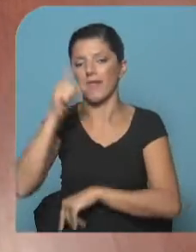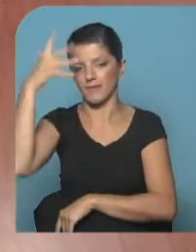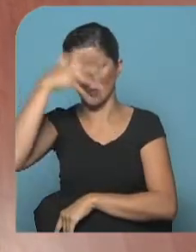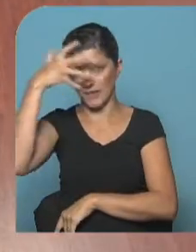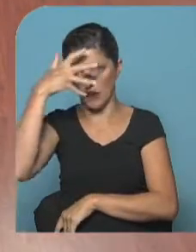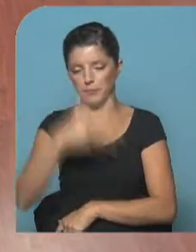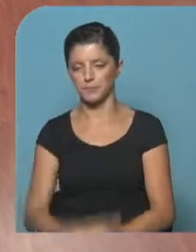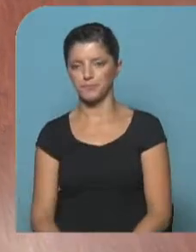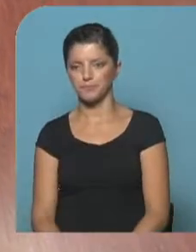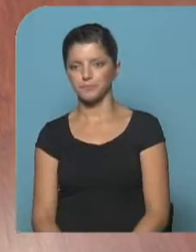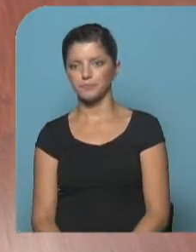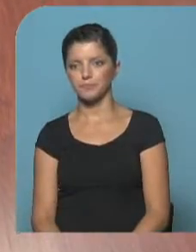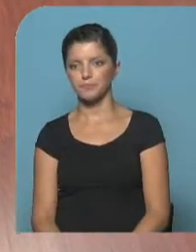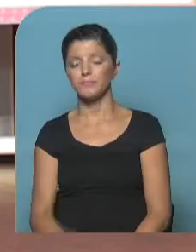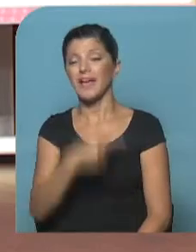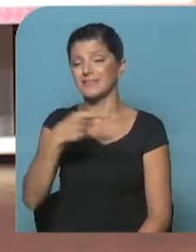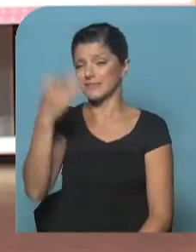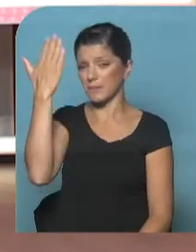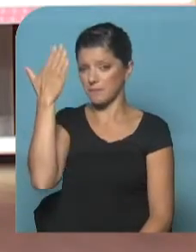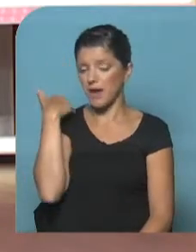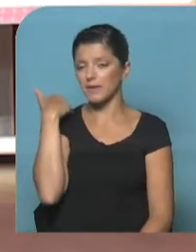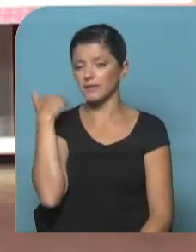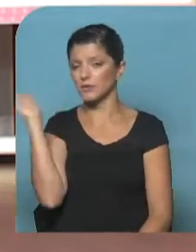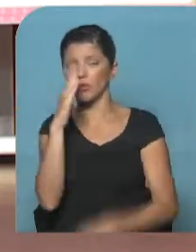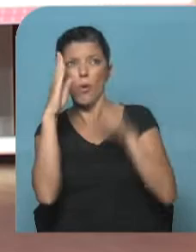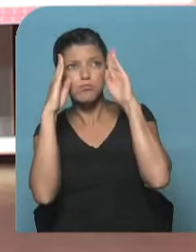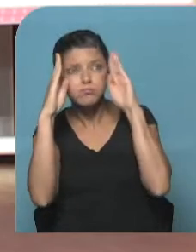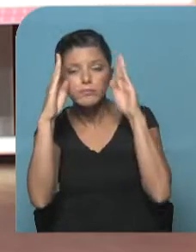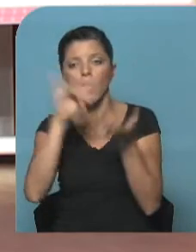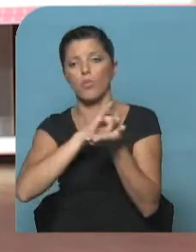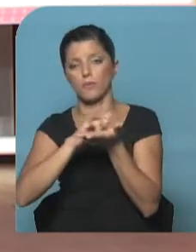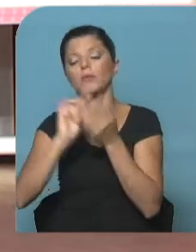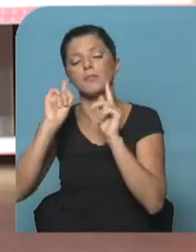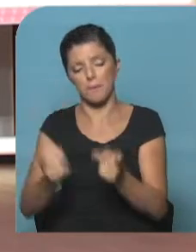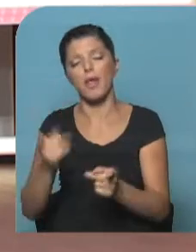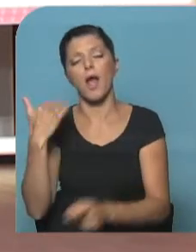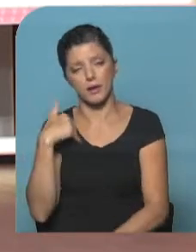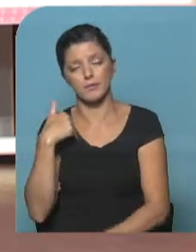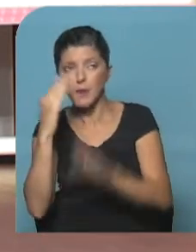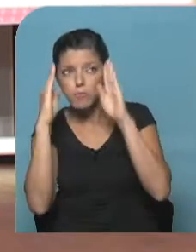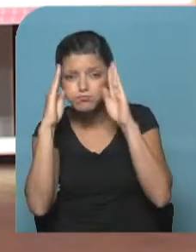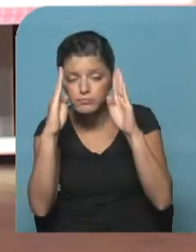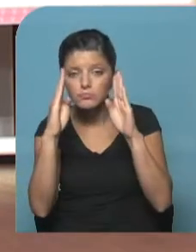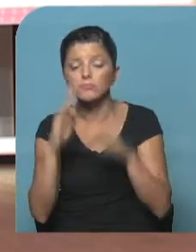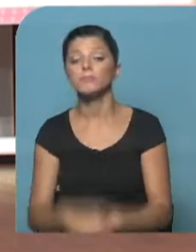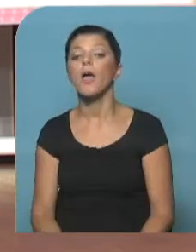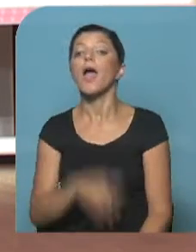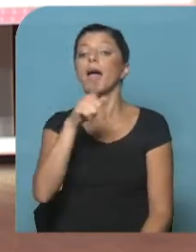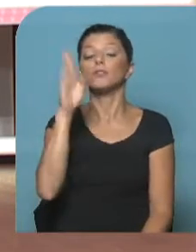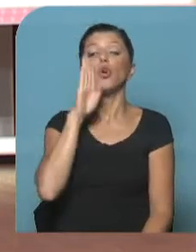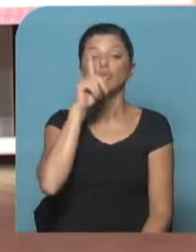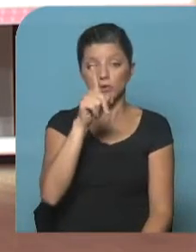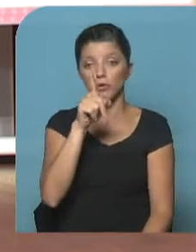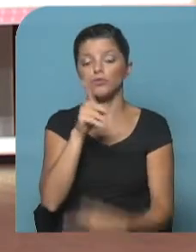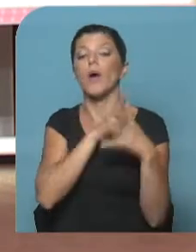Esta semana los ojos del mundo estuvieron en Nueva York, los de la Argentina también estuvieron en Nueva York. Estados Unidos incrementó sus ataques contra Estado